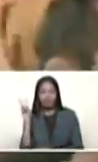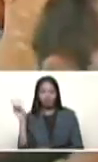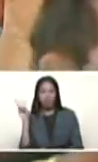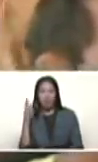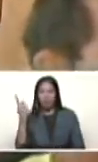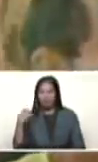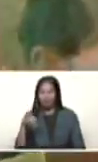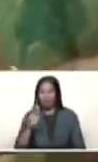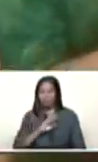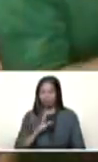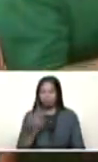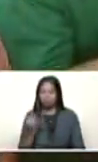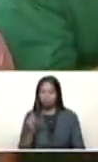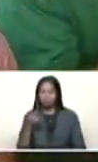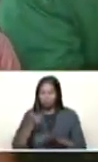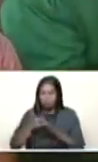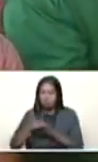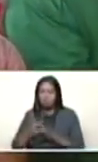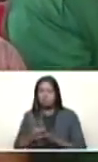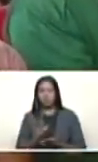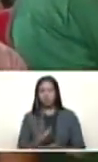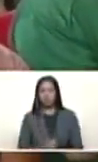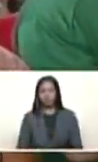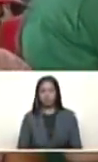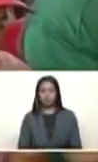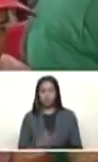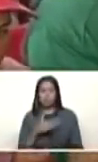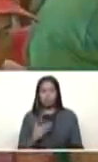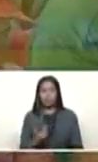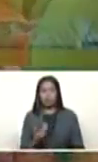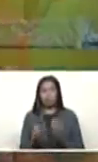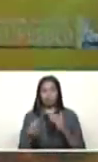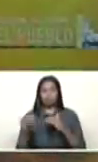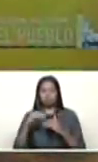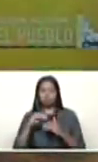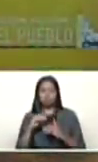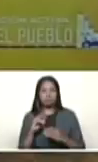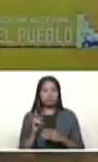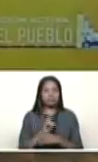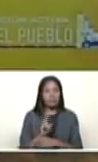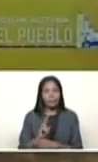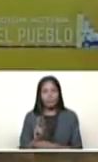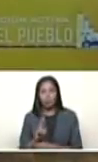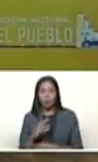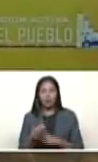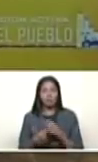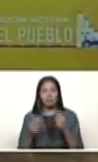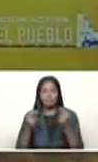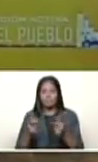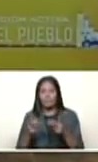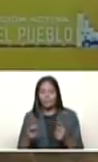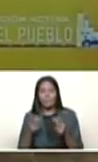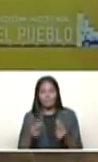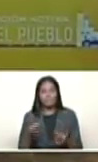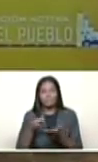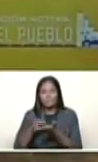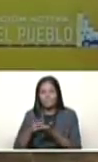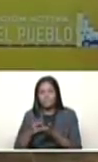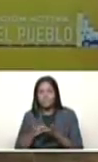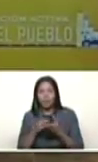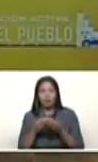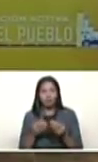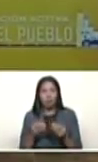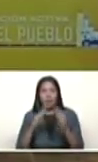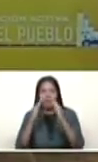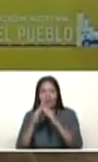tengo, los recursos, y quiero, más temprano que tarde, sin demora, poner esos recursitos ahí en la casa